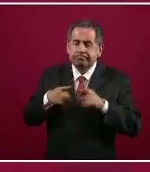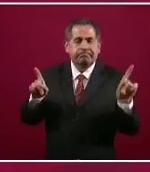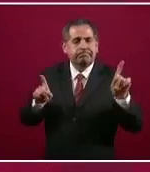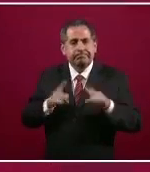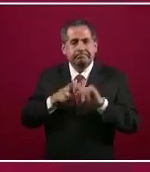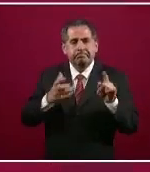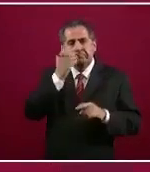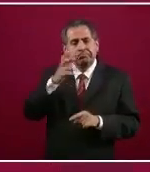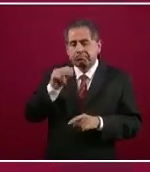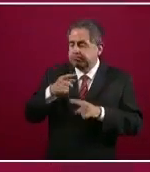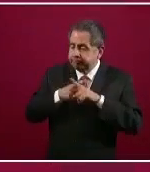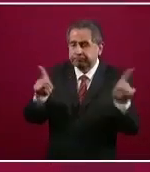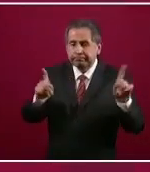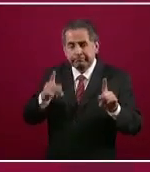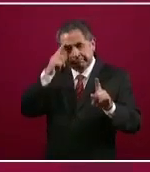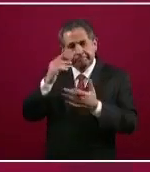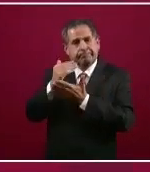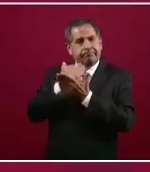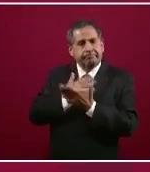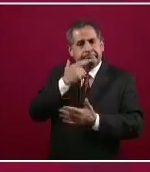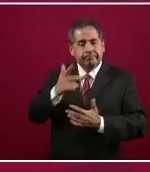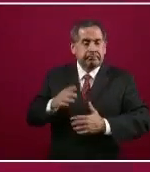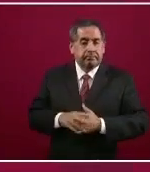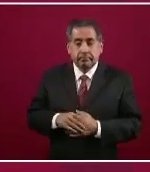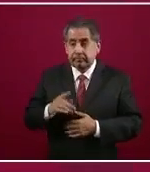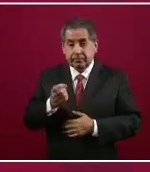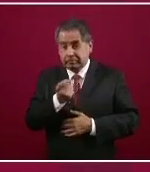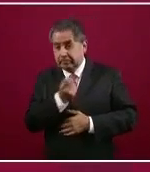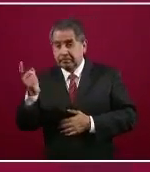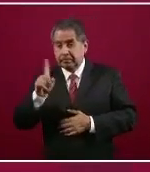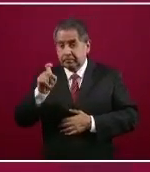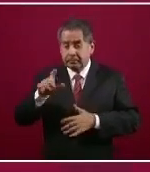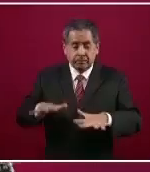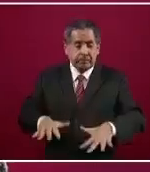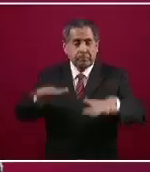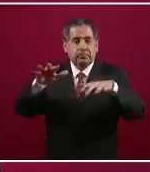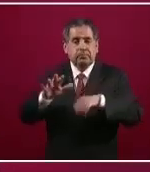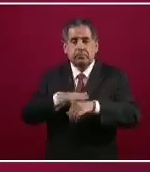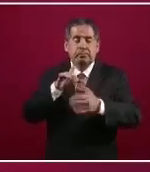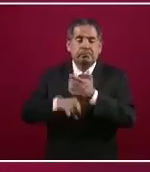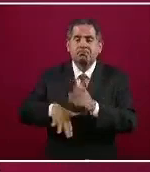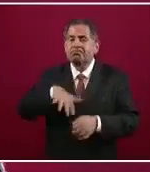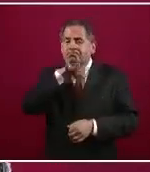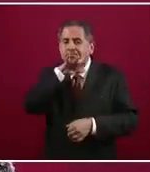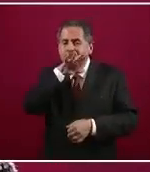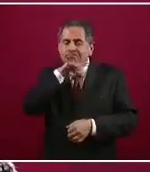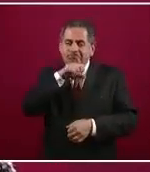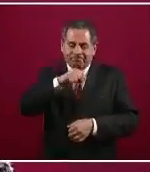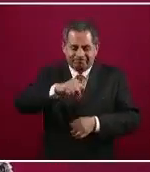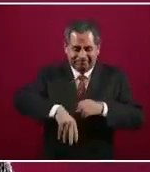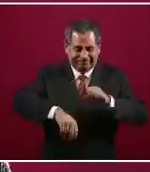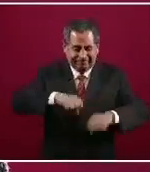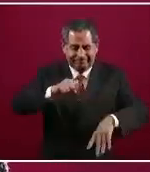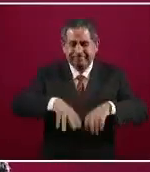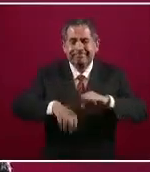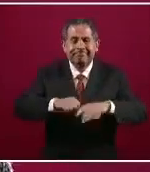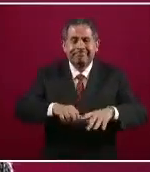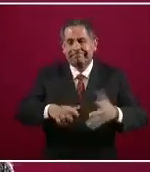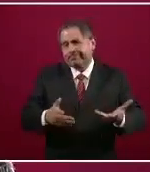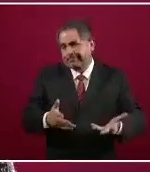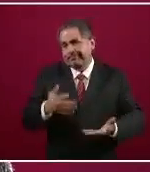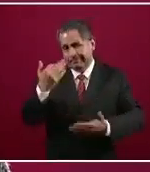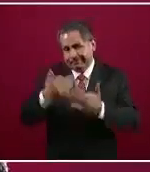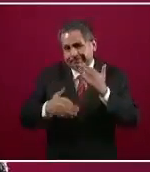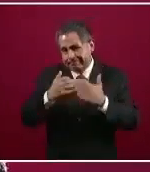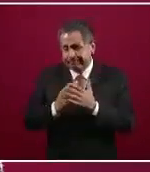que, bueno, también muchas de las cosas que hay inundaciones tienen que ver con el problema de la basura, tenemos que hacer una buena recolección de la basura y también